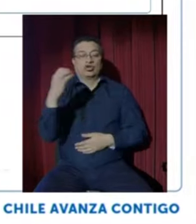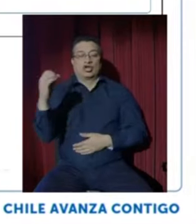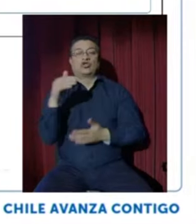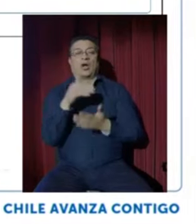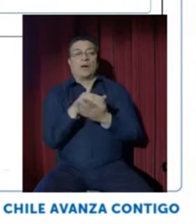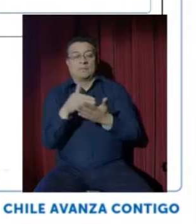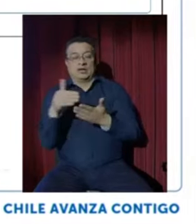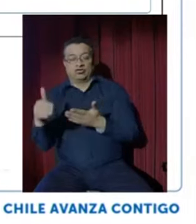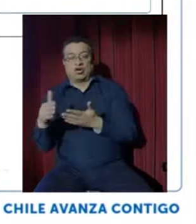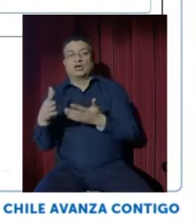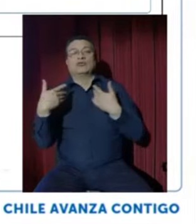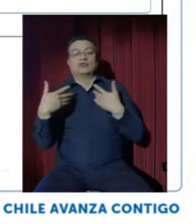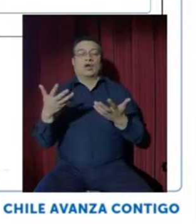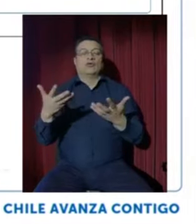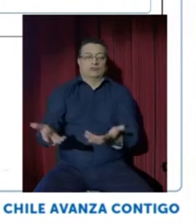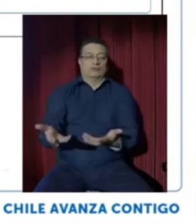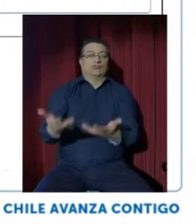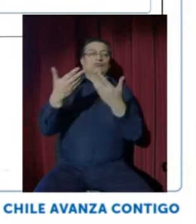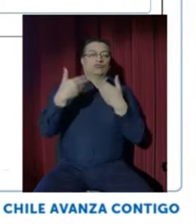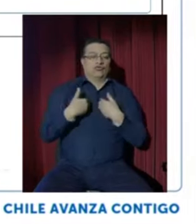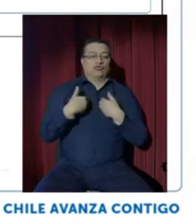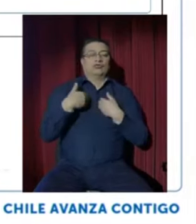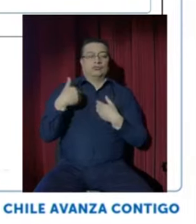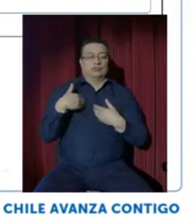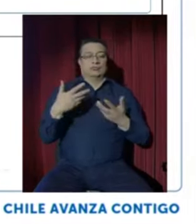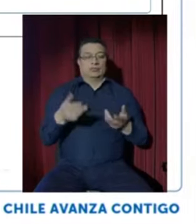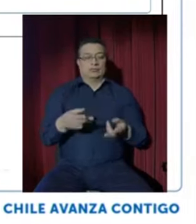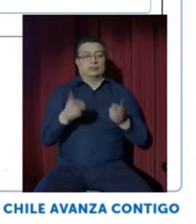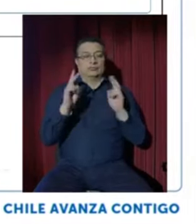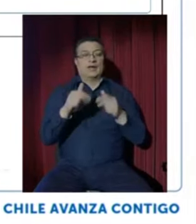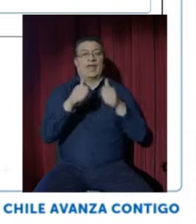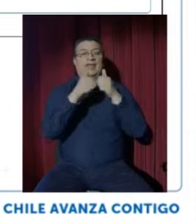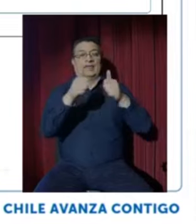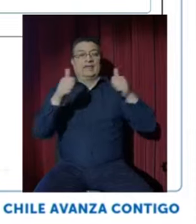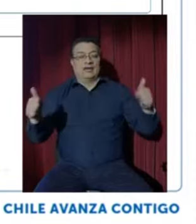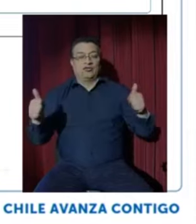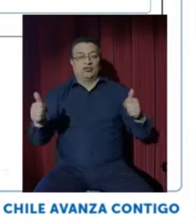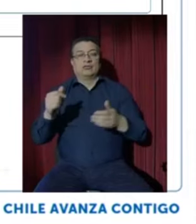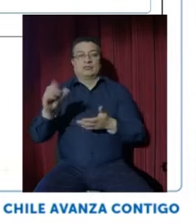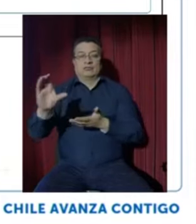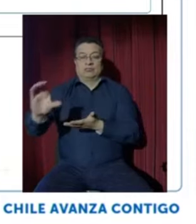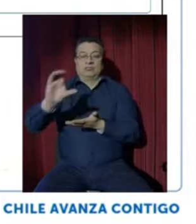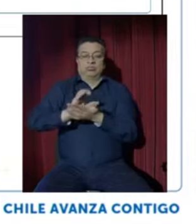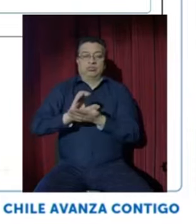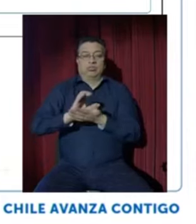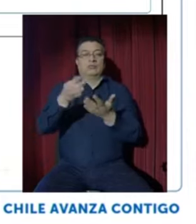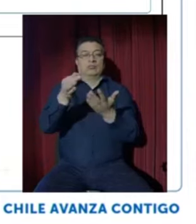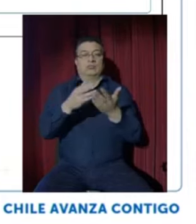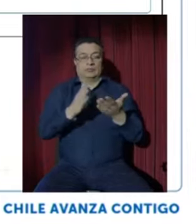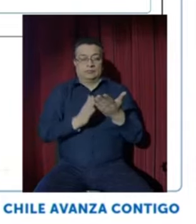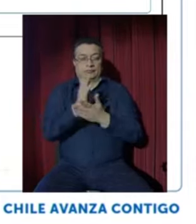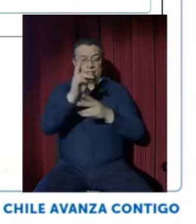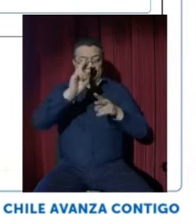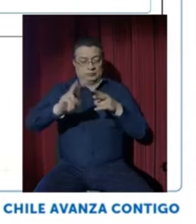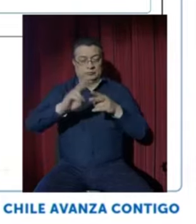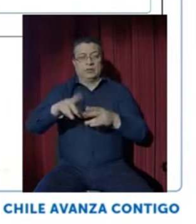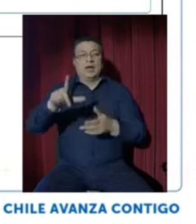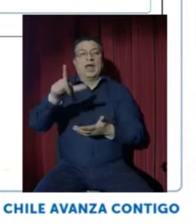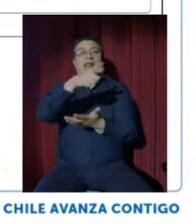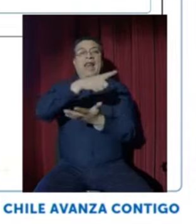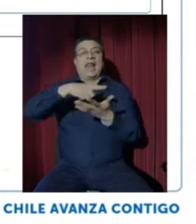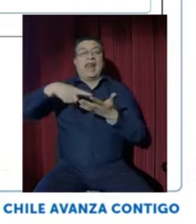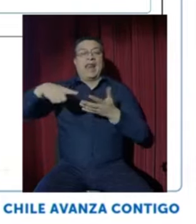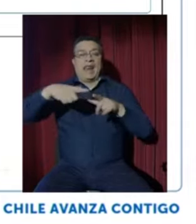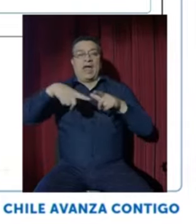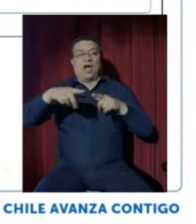de pesos que nos han otorgado la dirección de presupuesto para iniciar la restauración En lago Peñuelas y